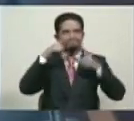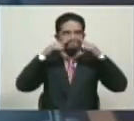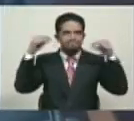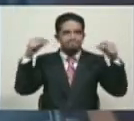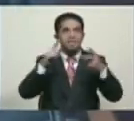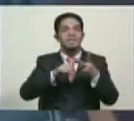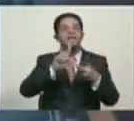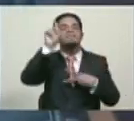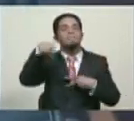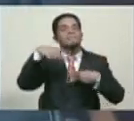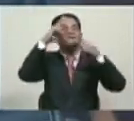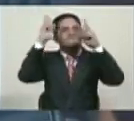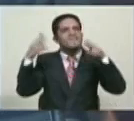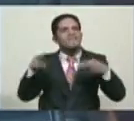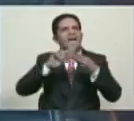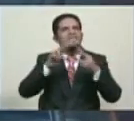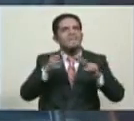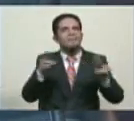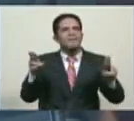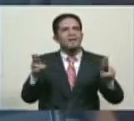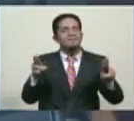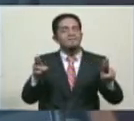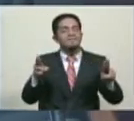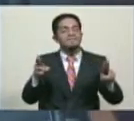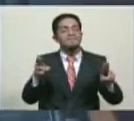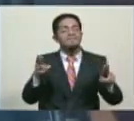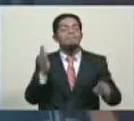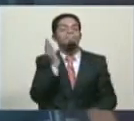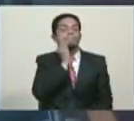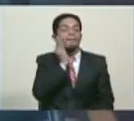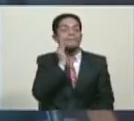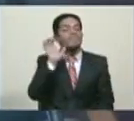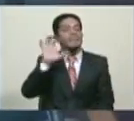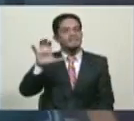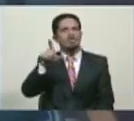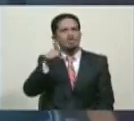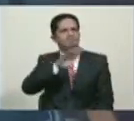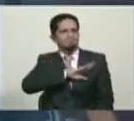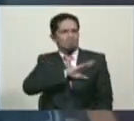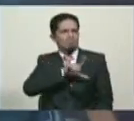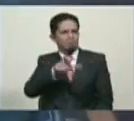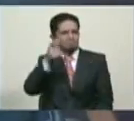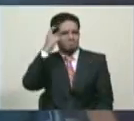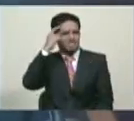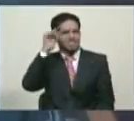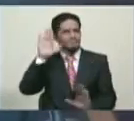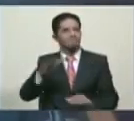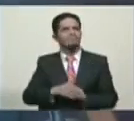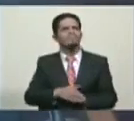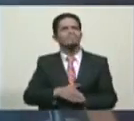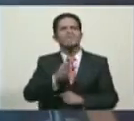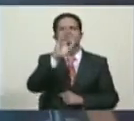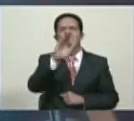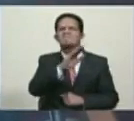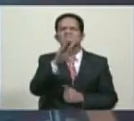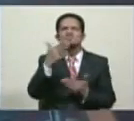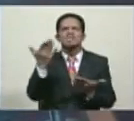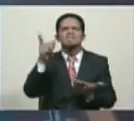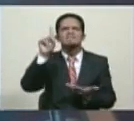de Nuestra Señora de la Paz, patrona del Estado, hoy en su día. las bendiciones que también nos